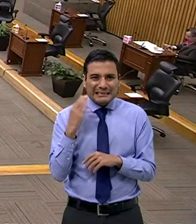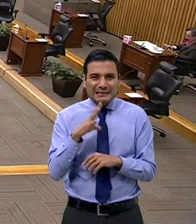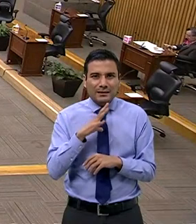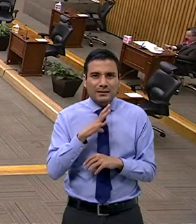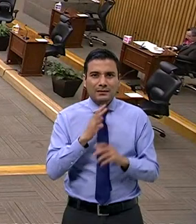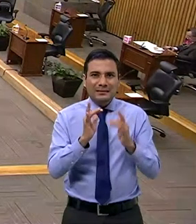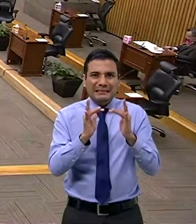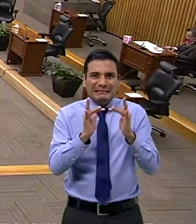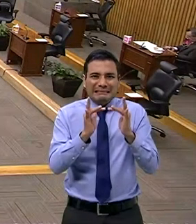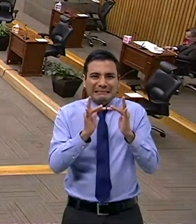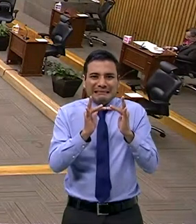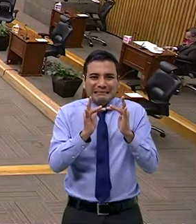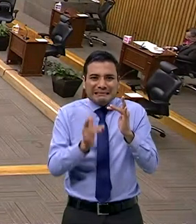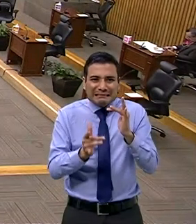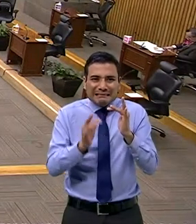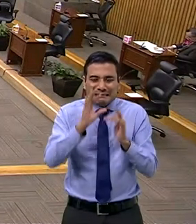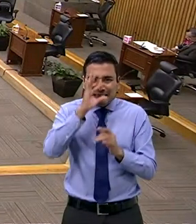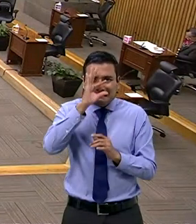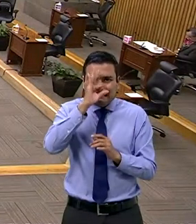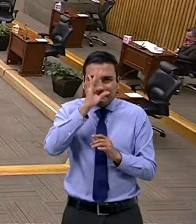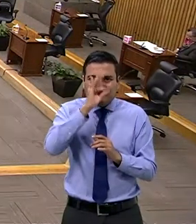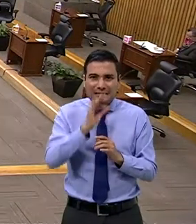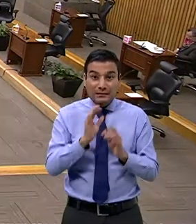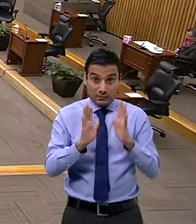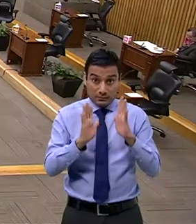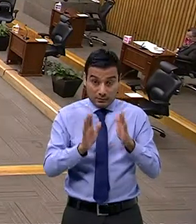comunicación hacia el final de su intervención